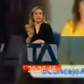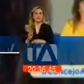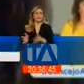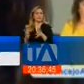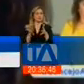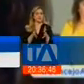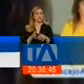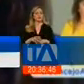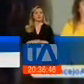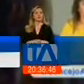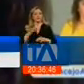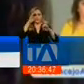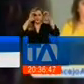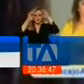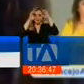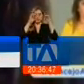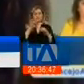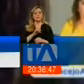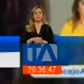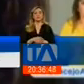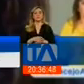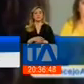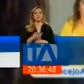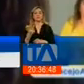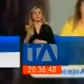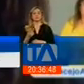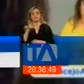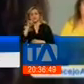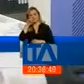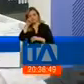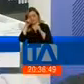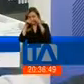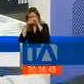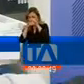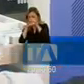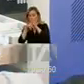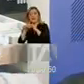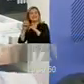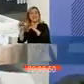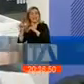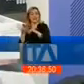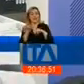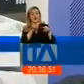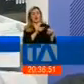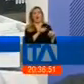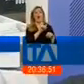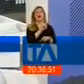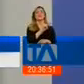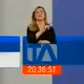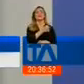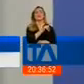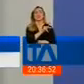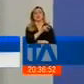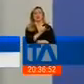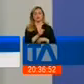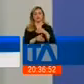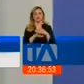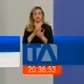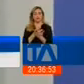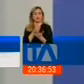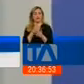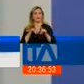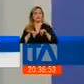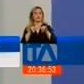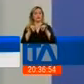en combinar la estrategia de pruebas de antígenos con moleculares de PCR. Mientras tanto, el proceso de compra continúa, pues se espera que